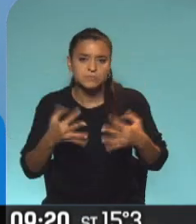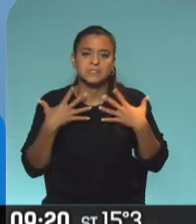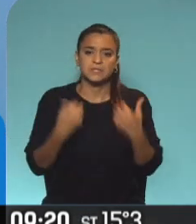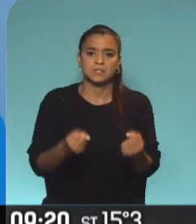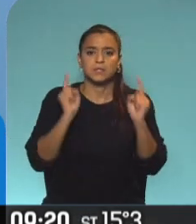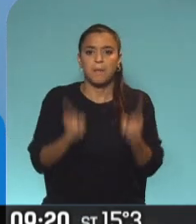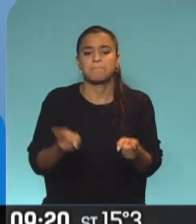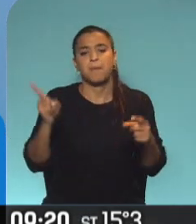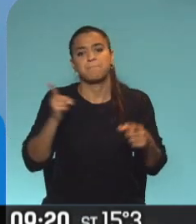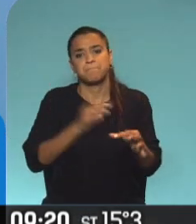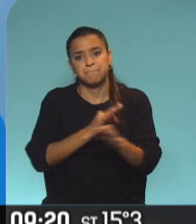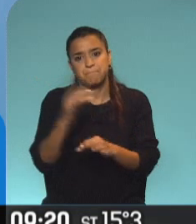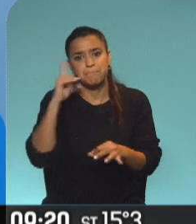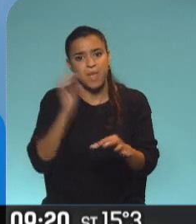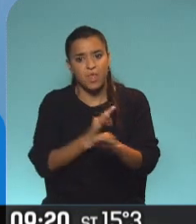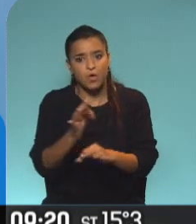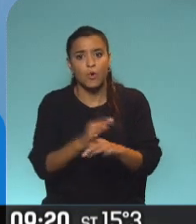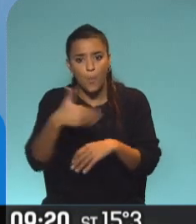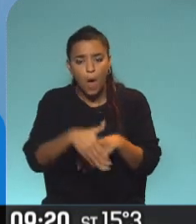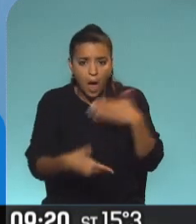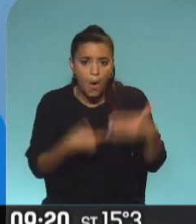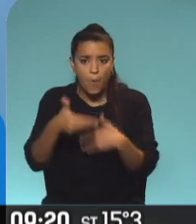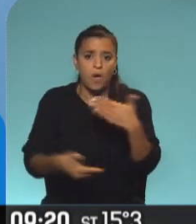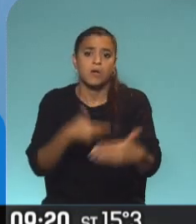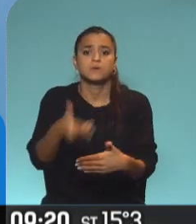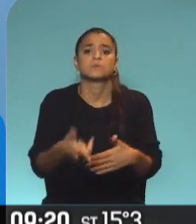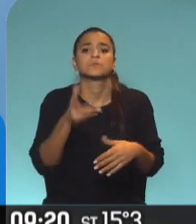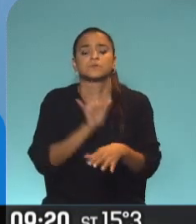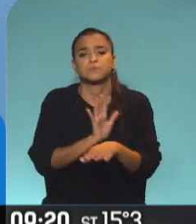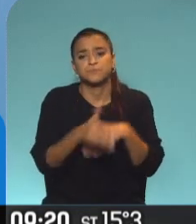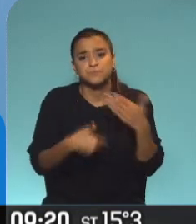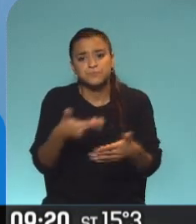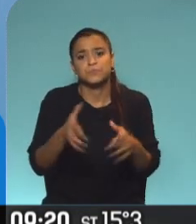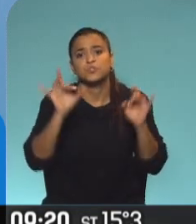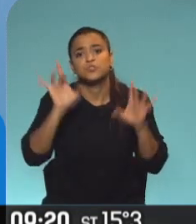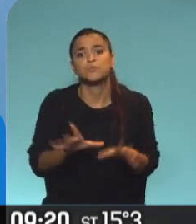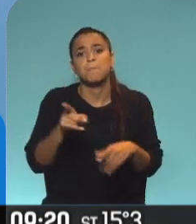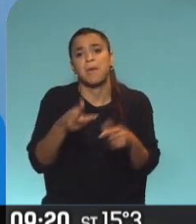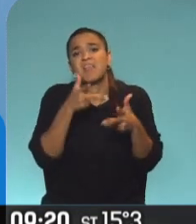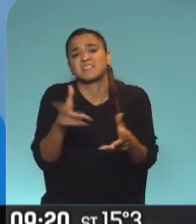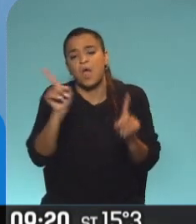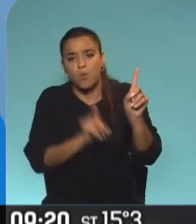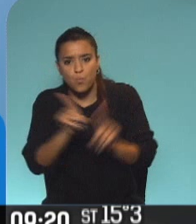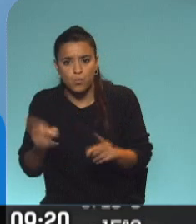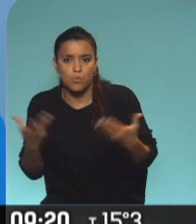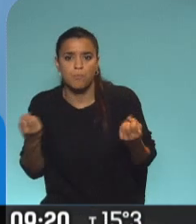y pedagógico. Se viene avanzando en la construcción de estos criterios, digo, solamente para mencionar algunos,